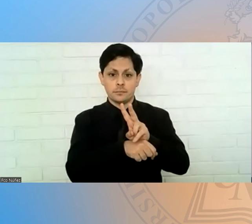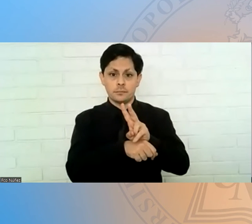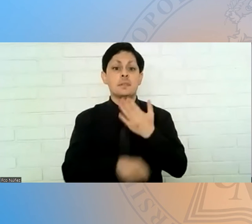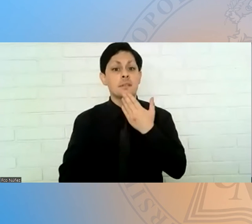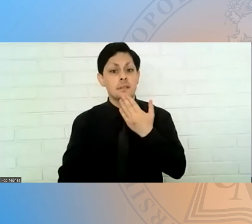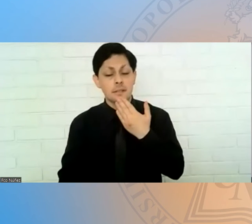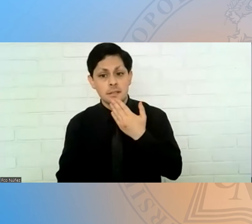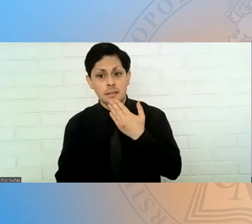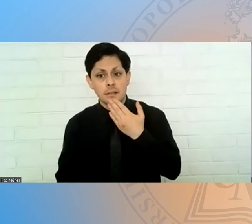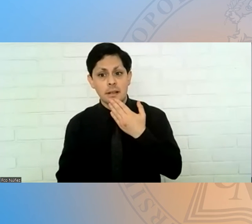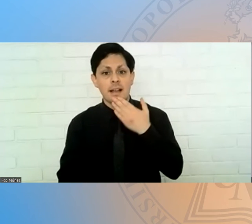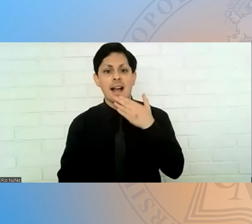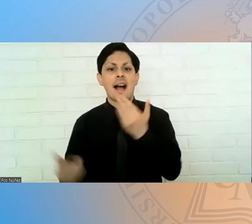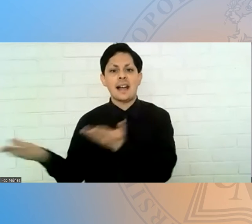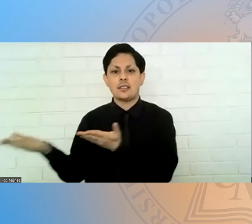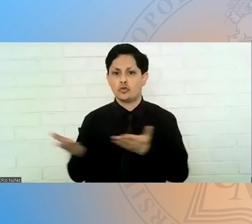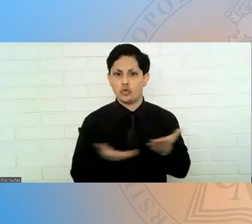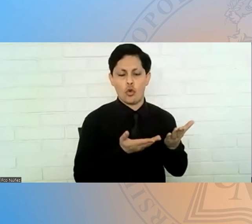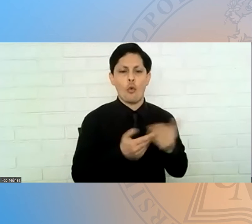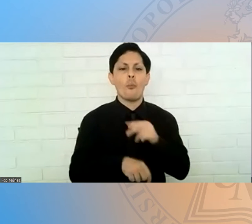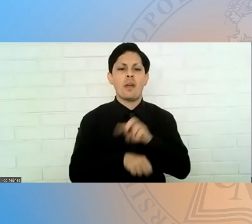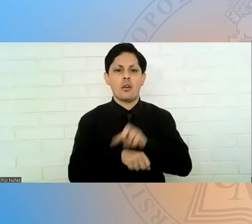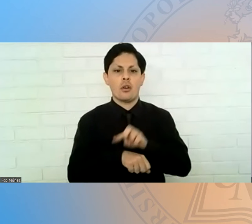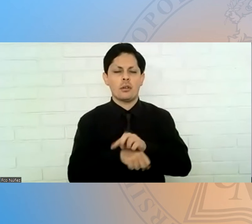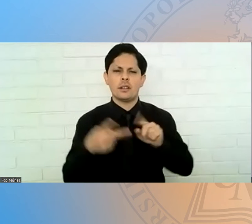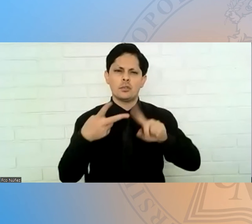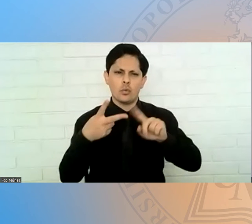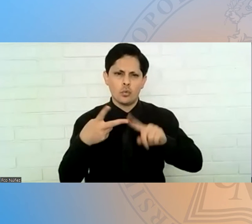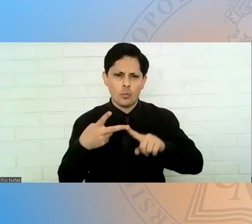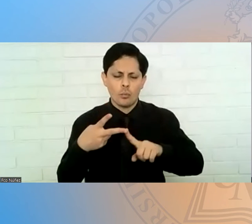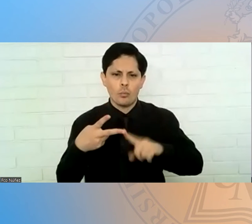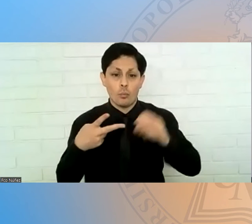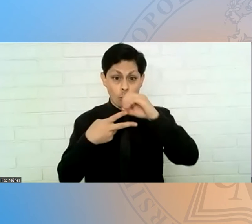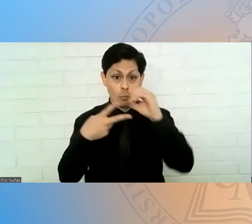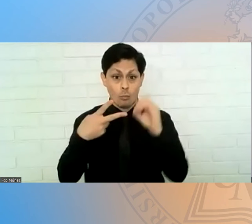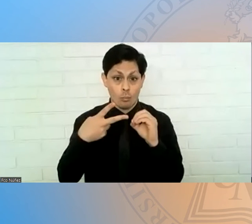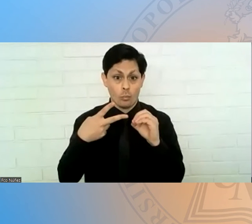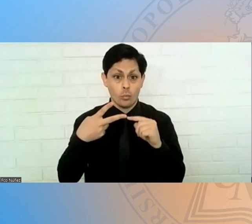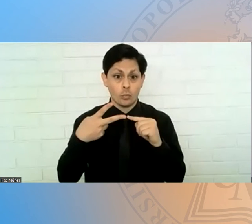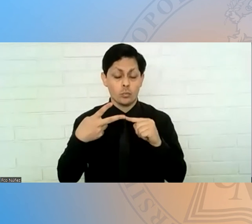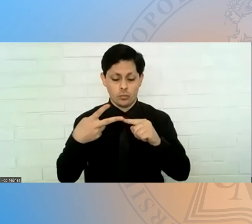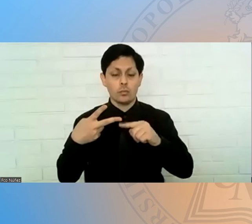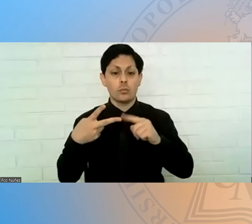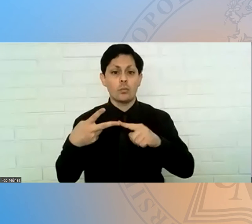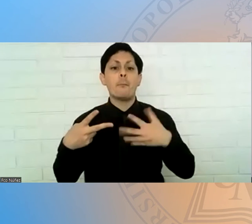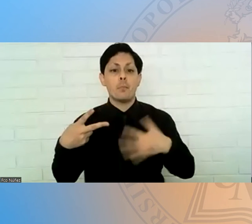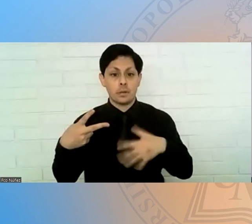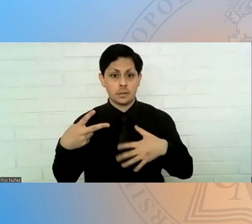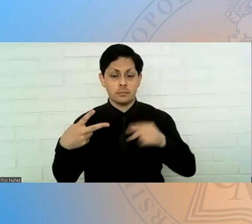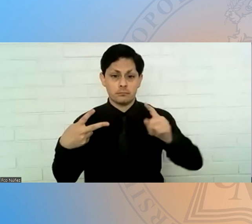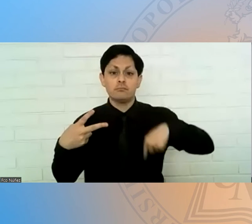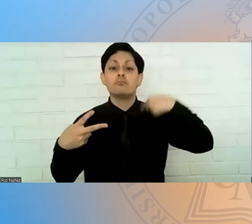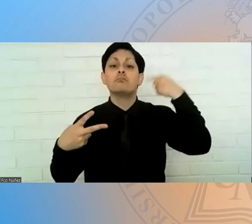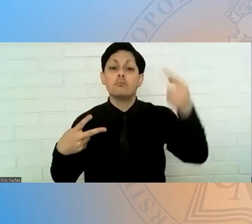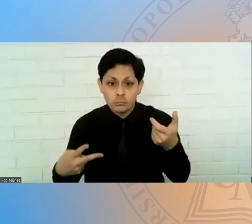atención pedagógica. Un segundo punto que trató tiene relación con la importancia de una reconceptualización